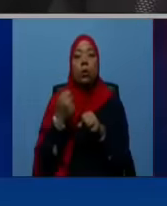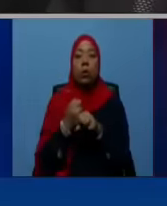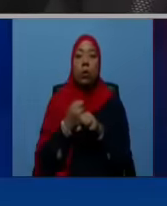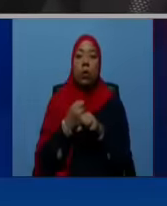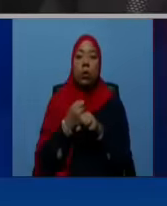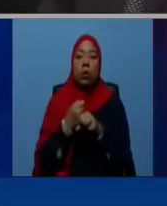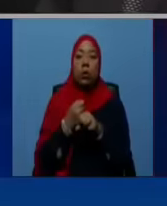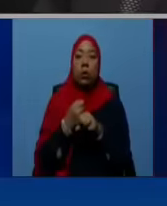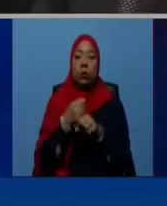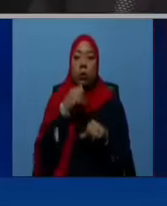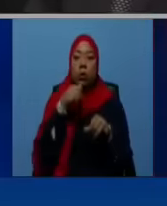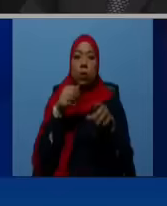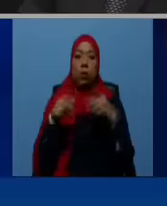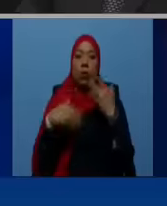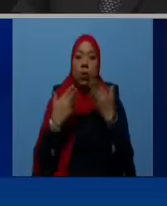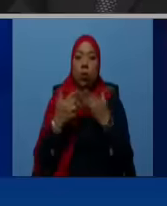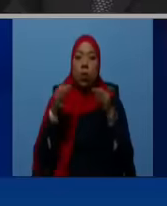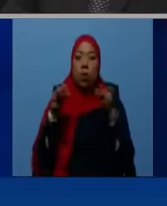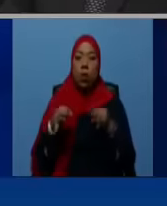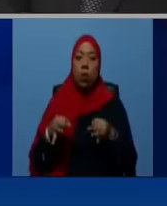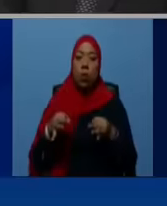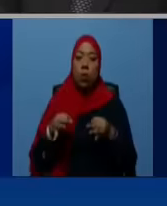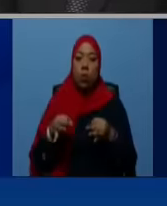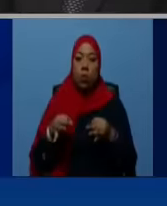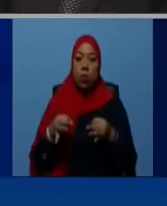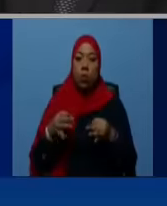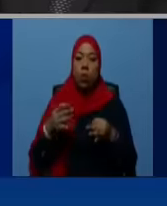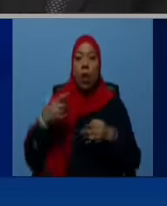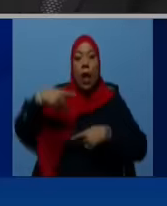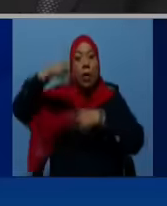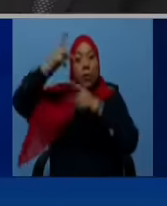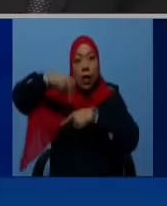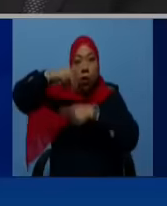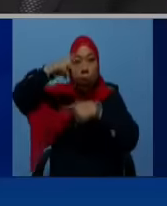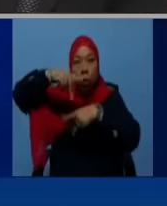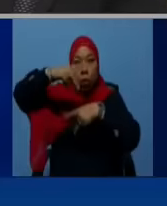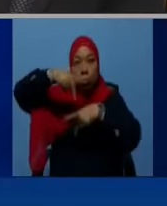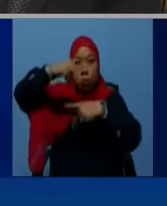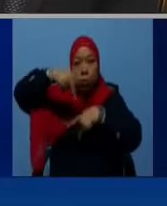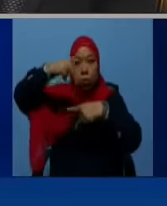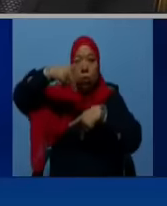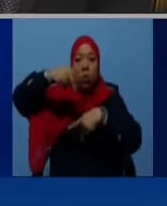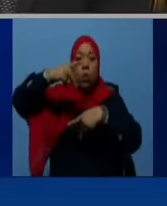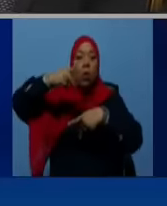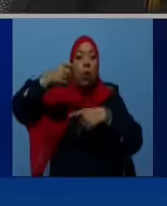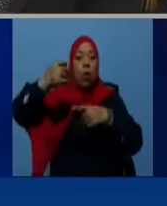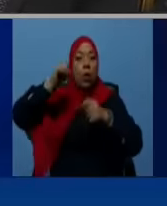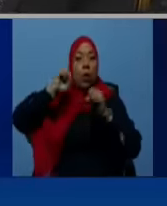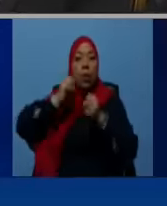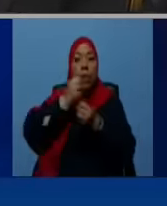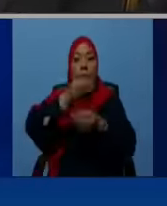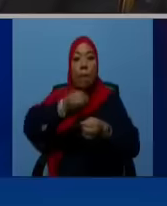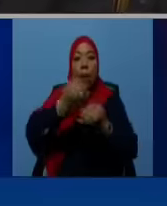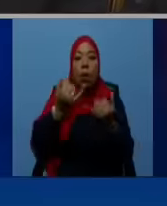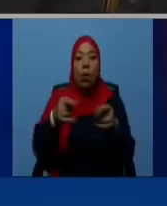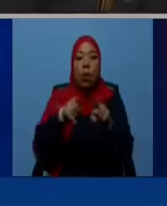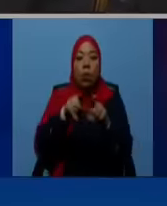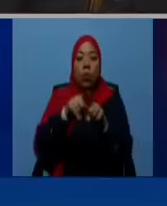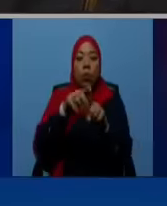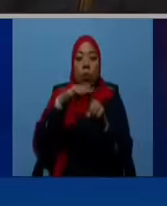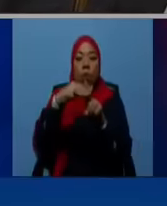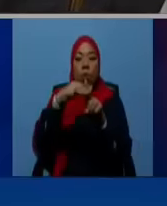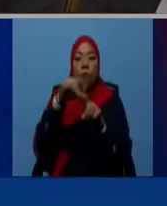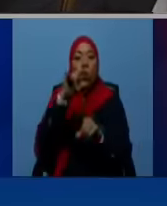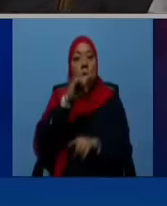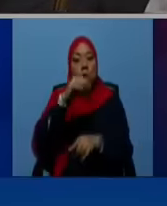En TikTok transmitieron en vivo. Yo me metí ese lunes y